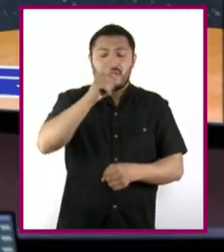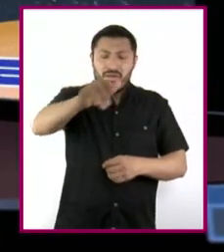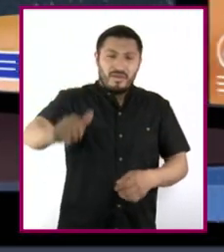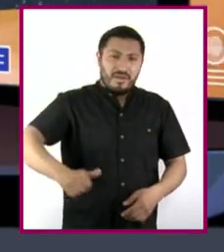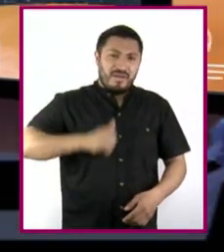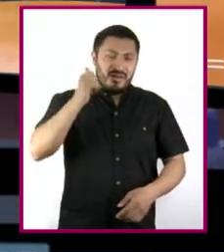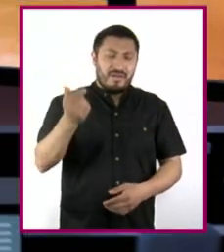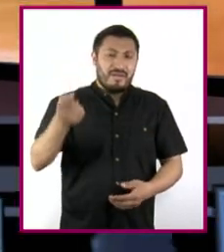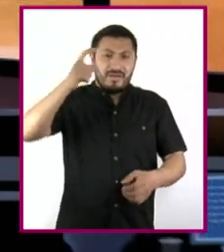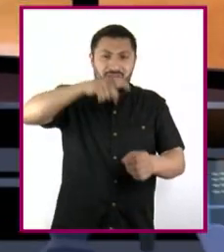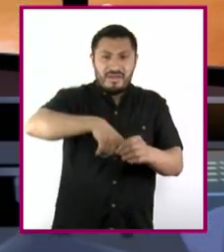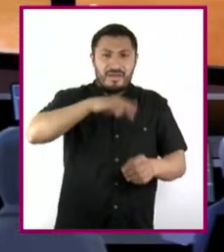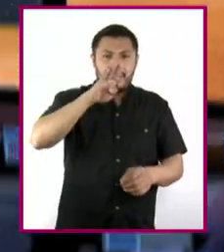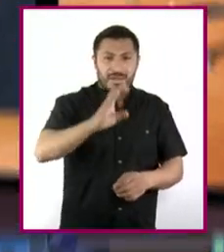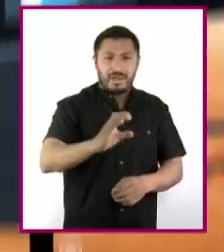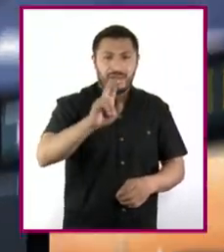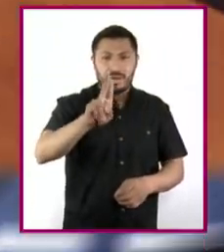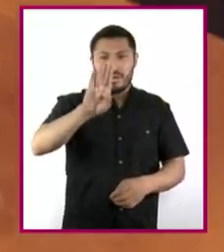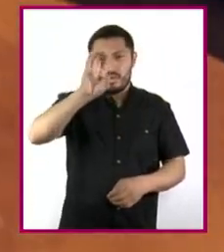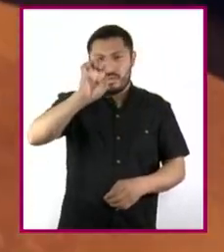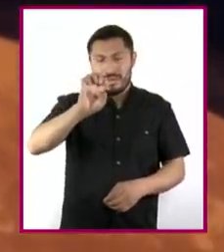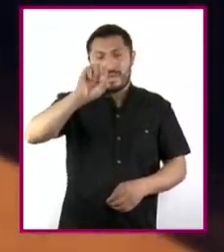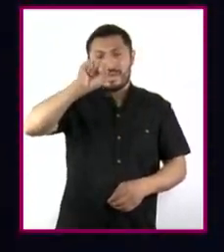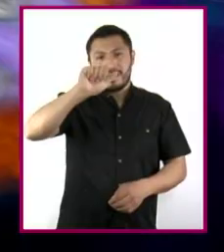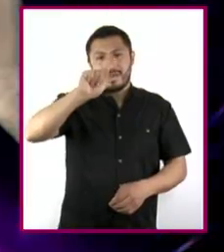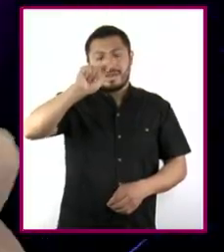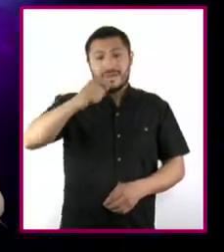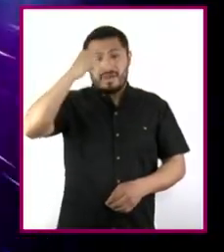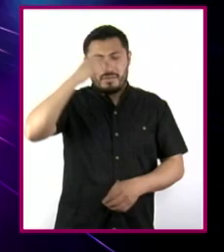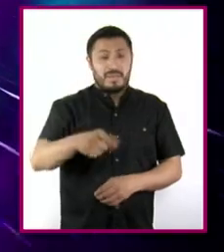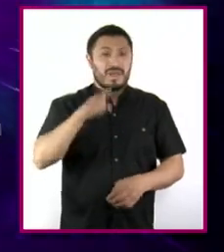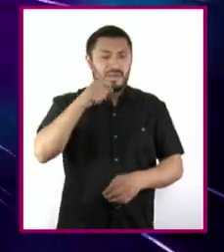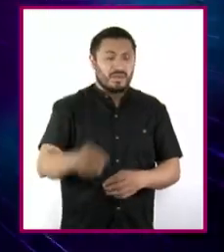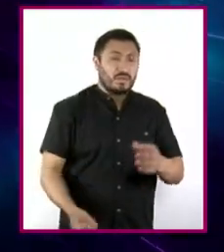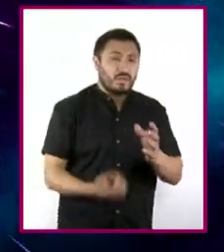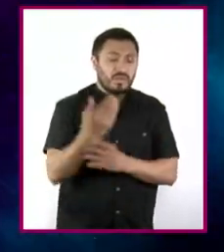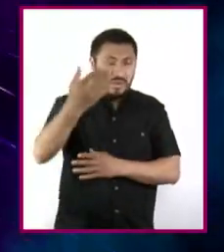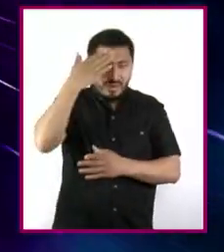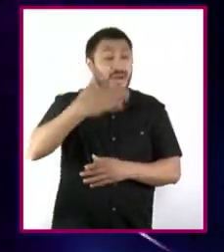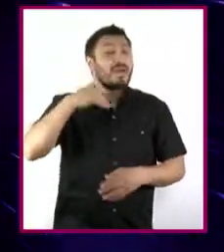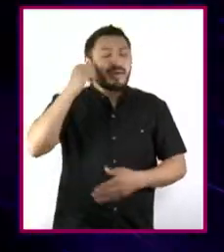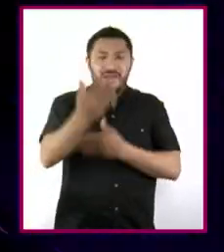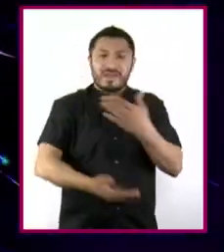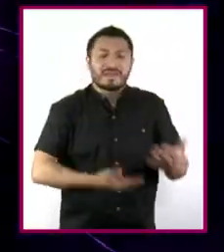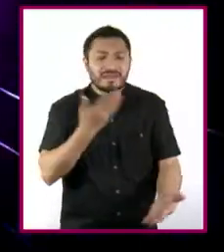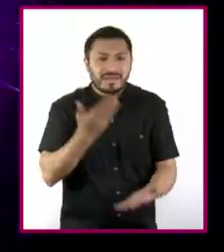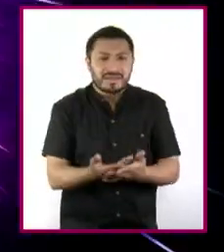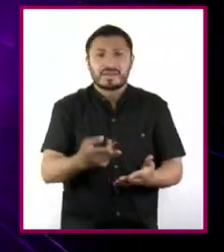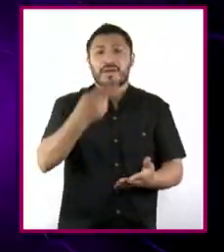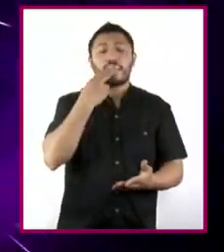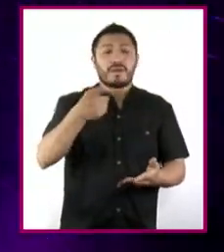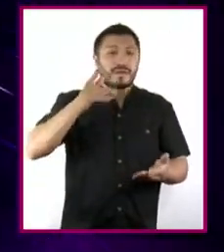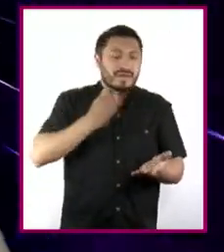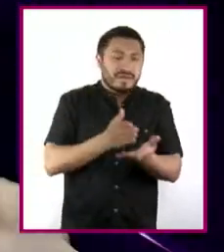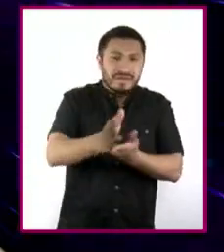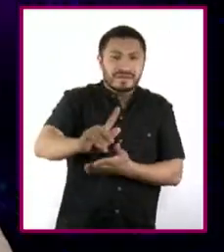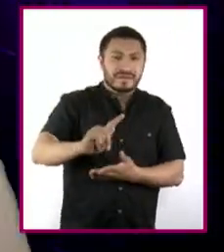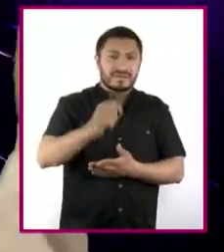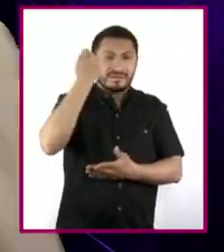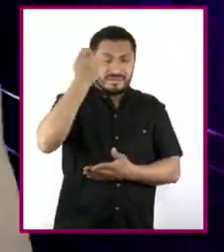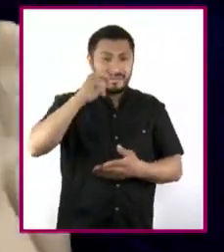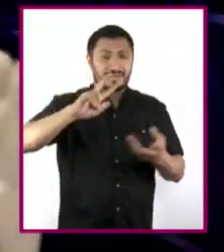en la ola de los CubeSats y generar nuevas capacidades, servicios y prestaciones a través del acceso